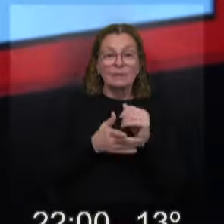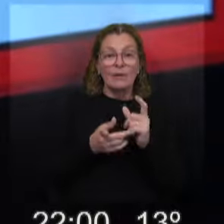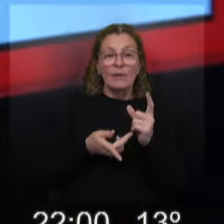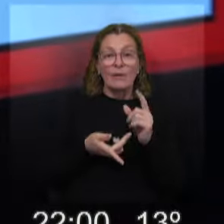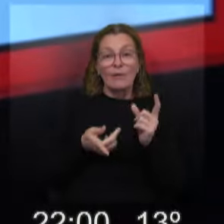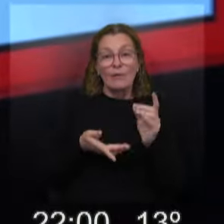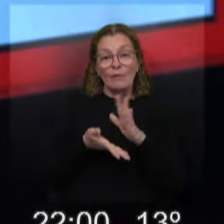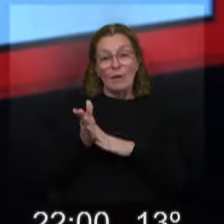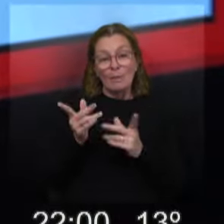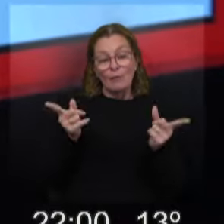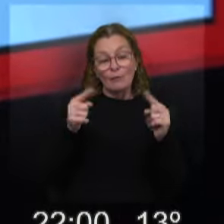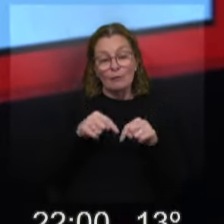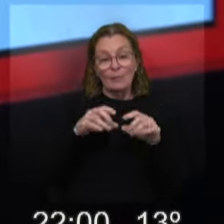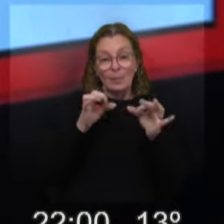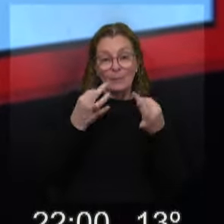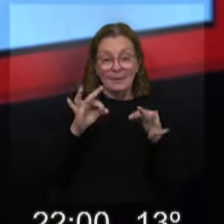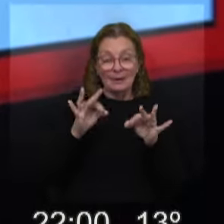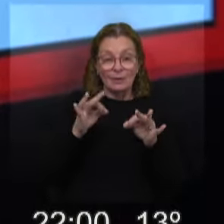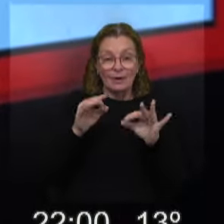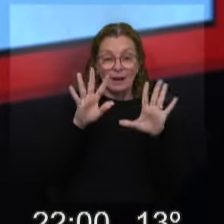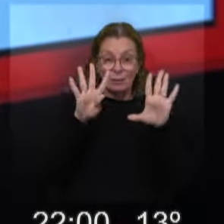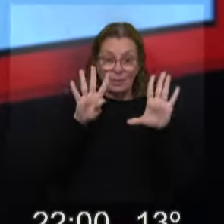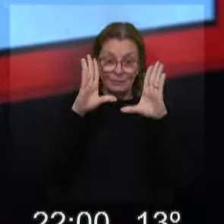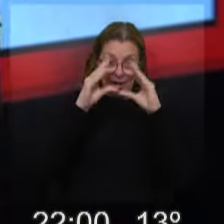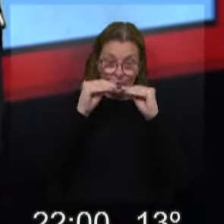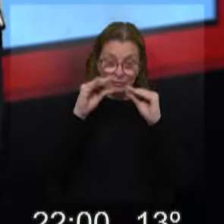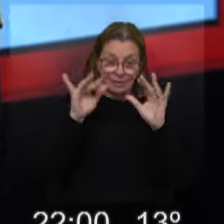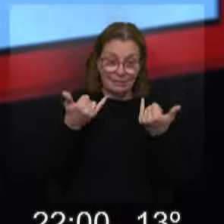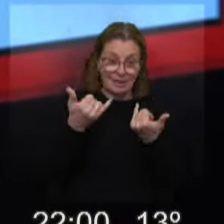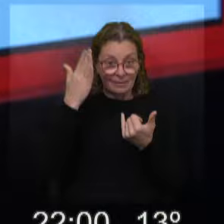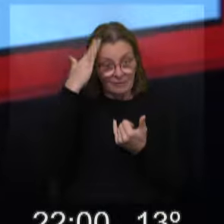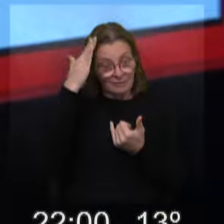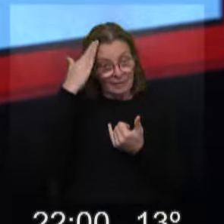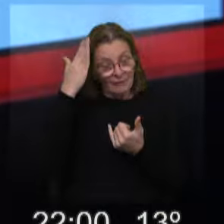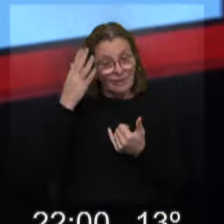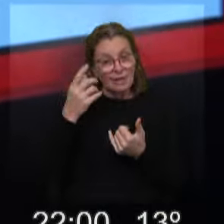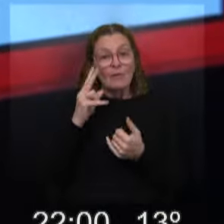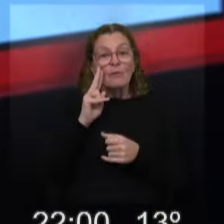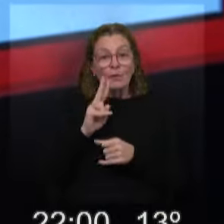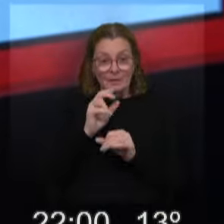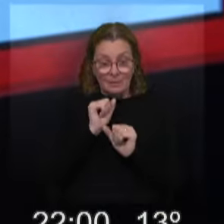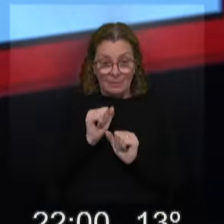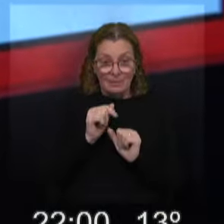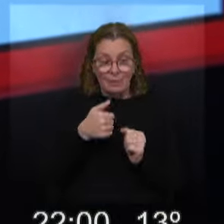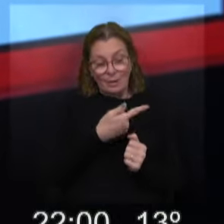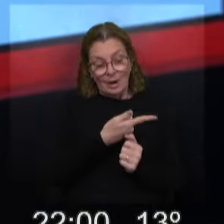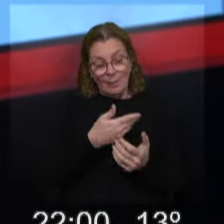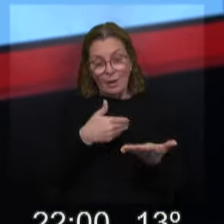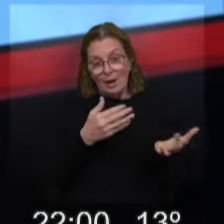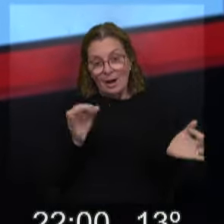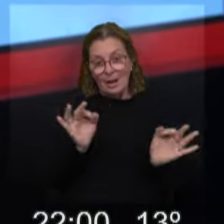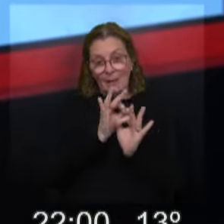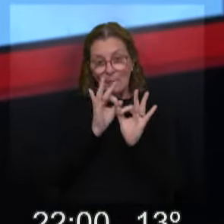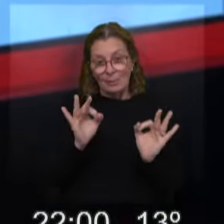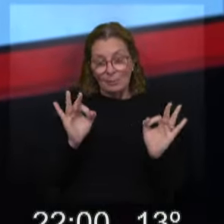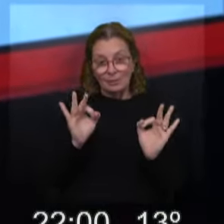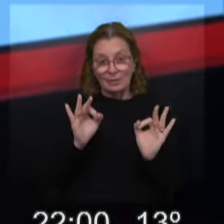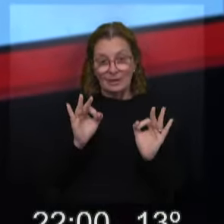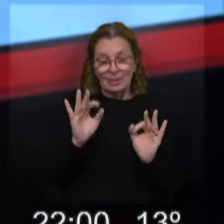el miércoles a las 21 horas. Ya saben, nos ven en todas las plataformas en el momento que quieran, pero los dejamos con la música de Incluso si es un